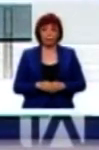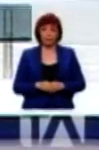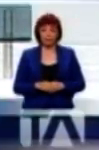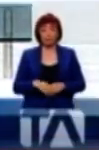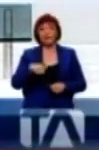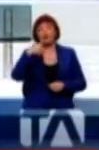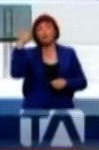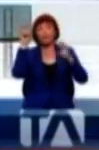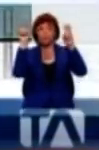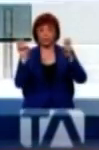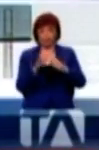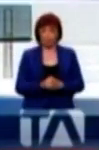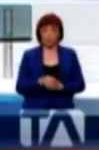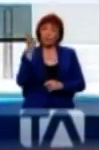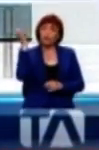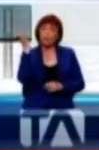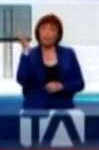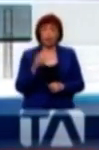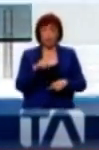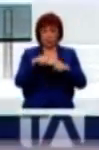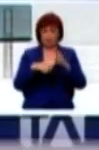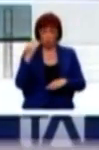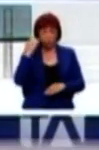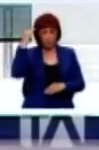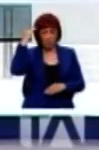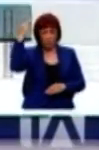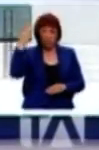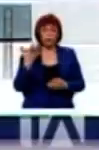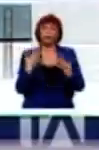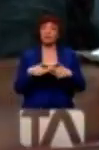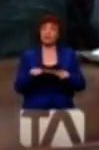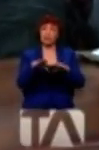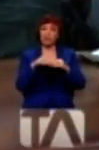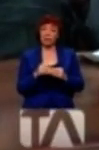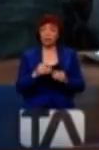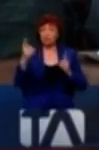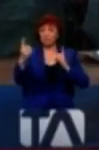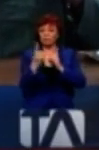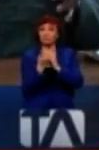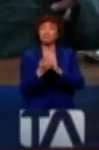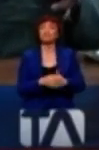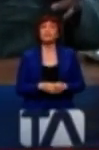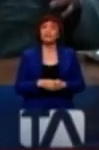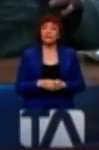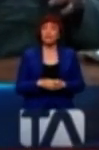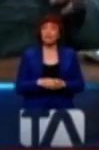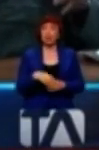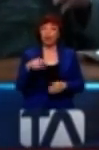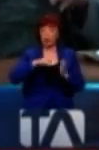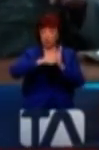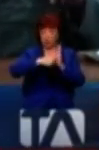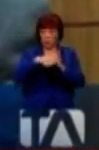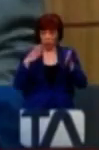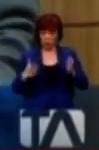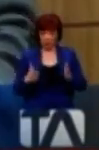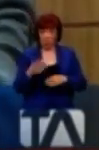Otro tema, jubilados, pensionistas y adultos mayores del Seguro Social fueron recibidos por el contralor subrogante Pablo Celi, a quien le pidieron que